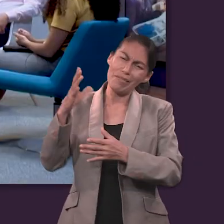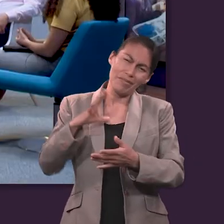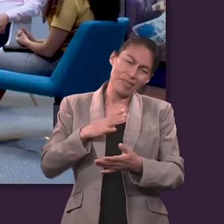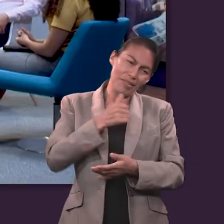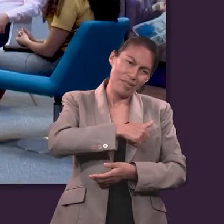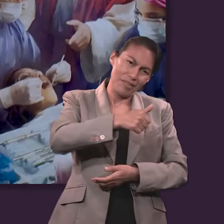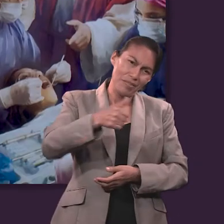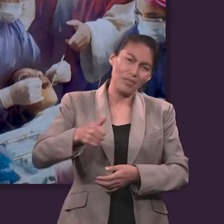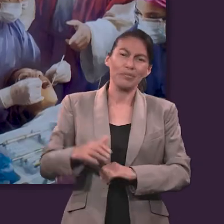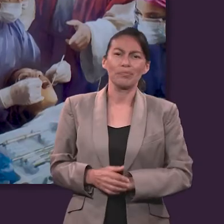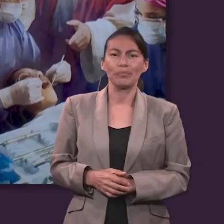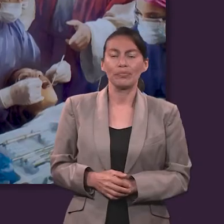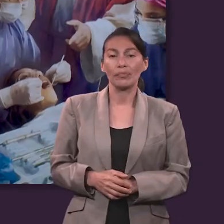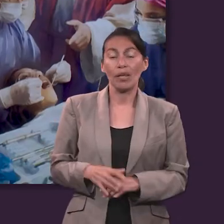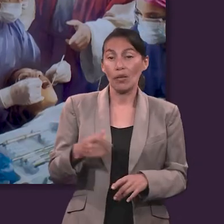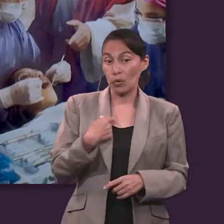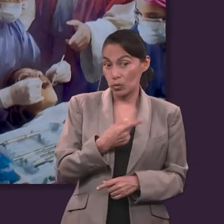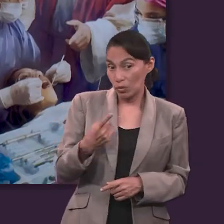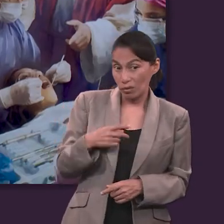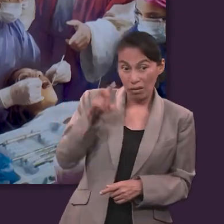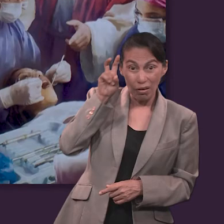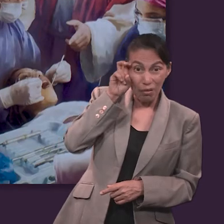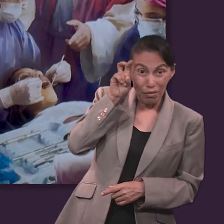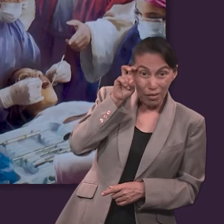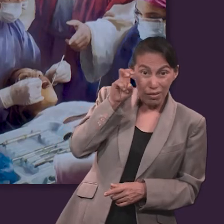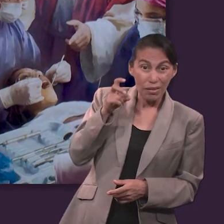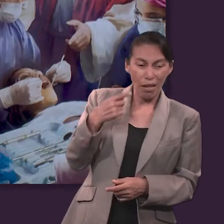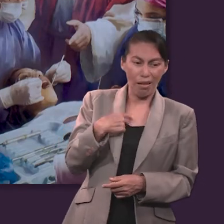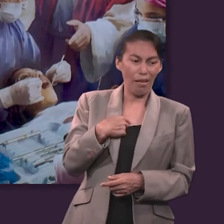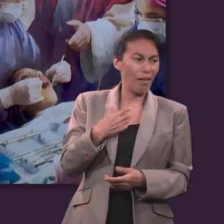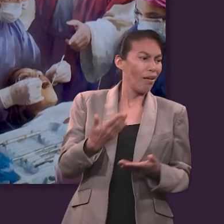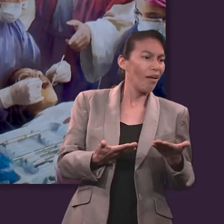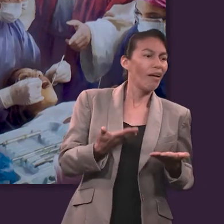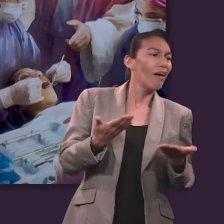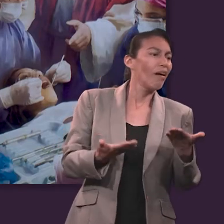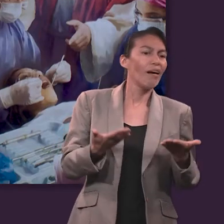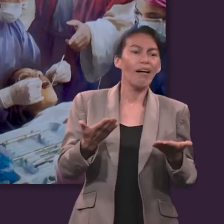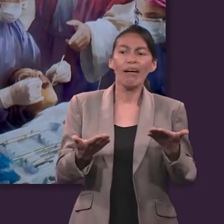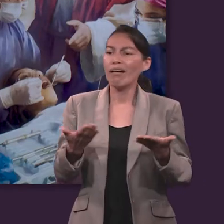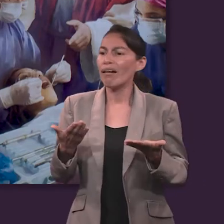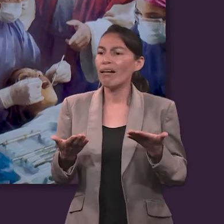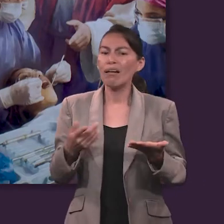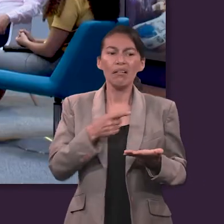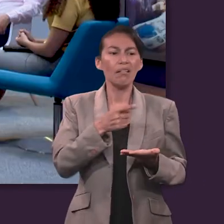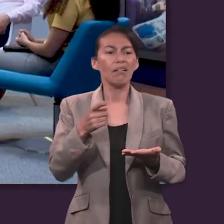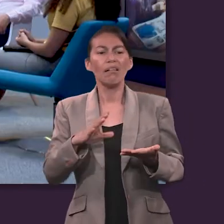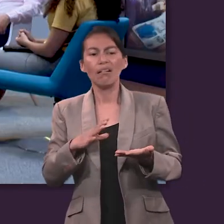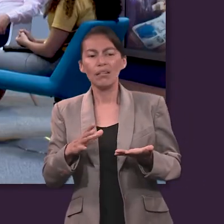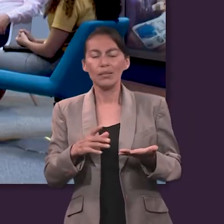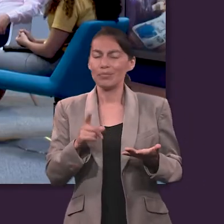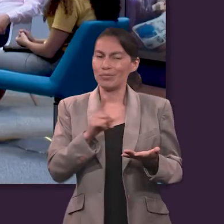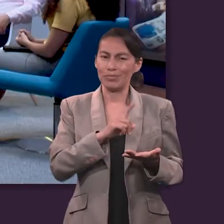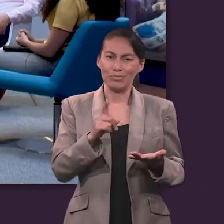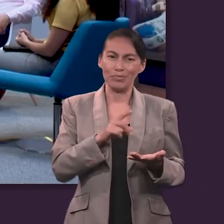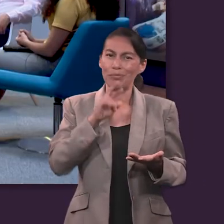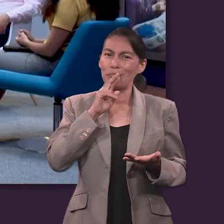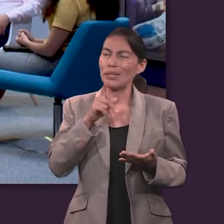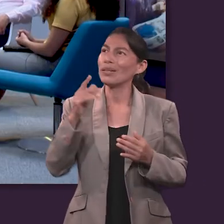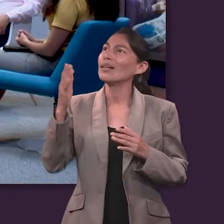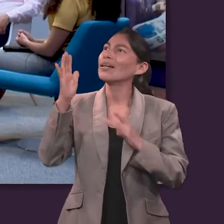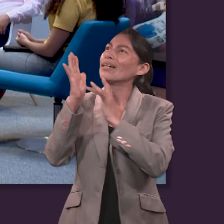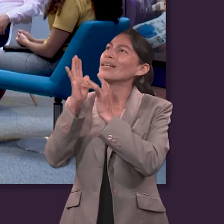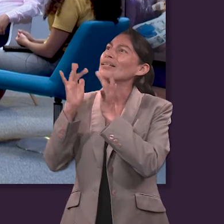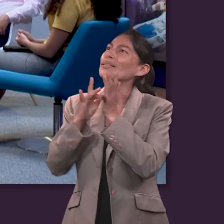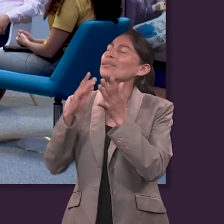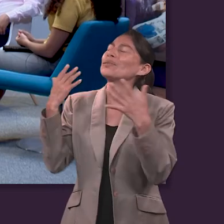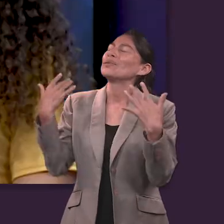en cuanto a la envidia, no compararnos con otros, mirar siempre a Jesús. Estar agradecidos en todo,